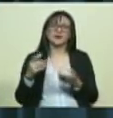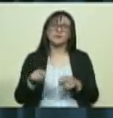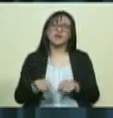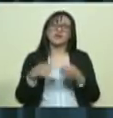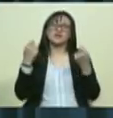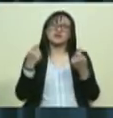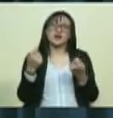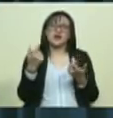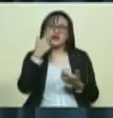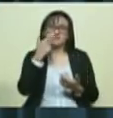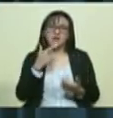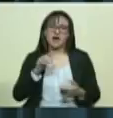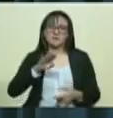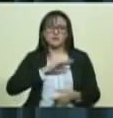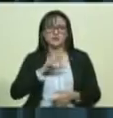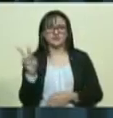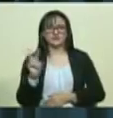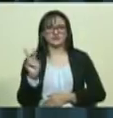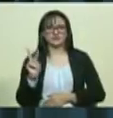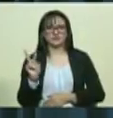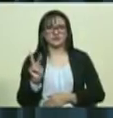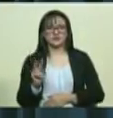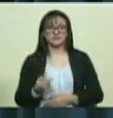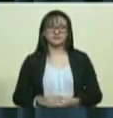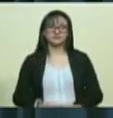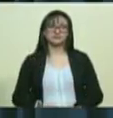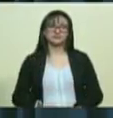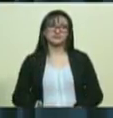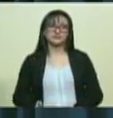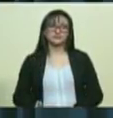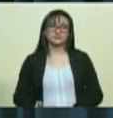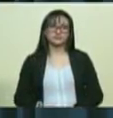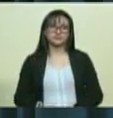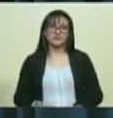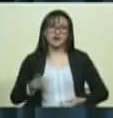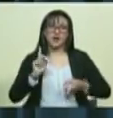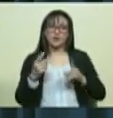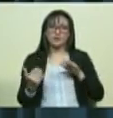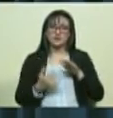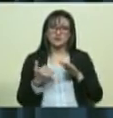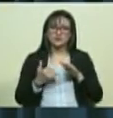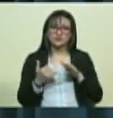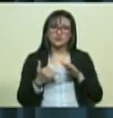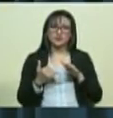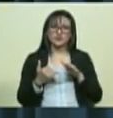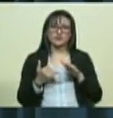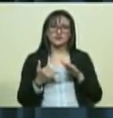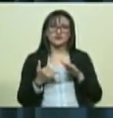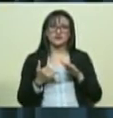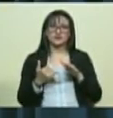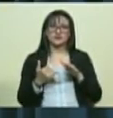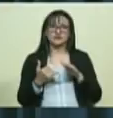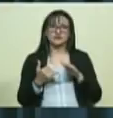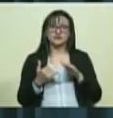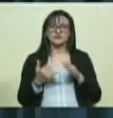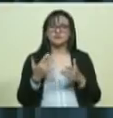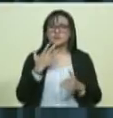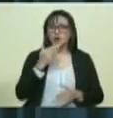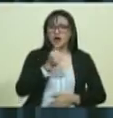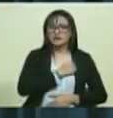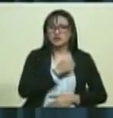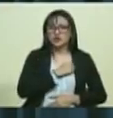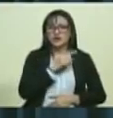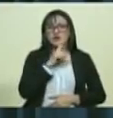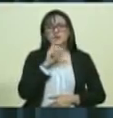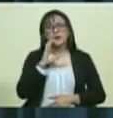venezuela porque cuando algunas instituciones cercanas a la oposición como es el caso de una institución católica llamada